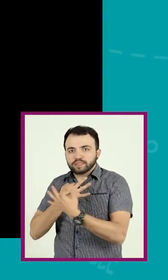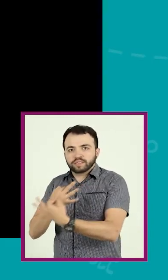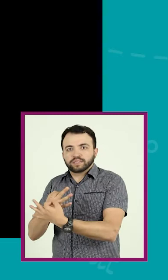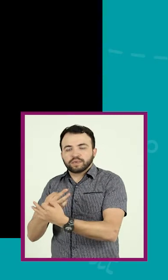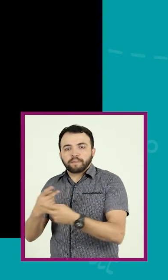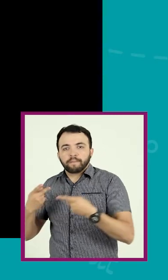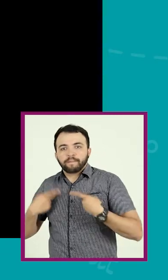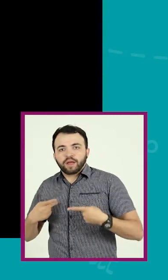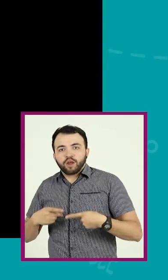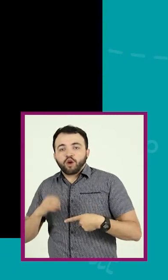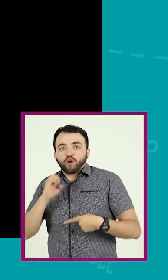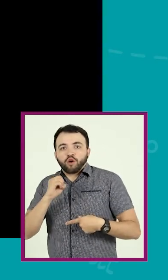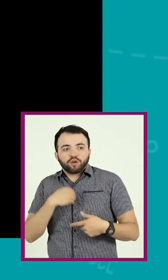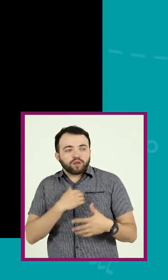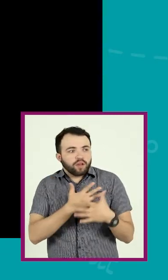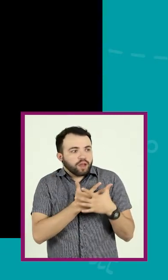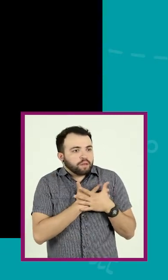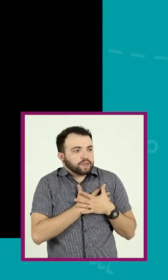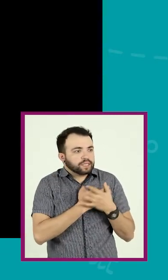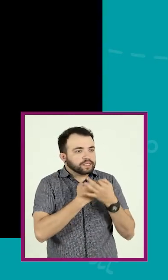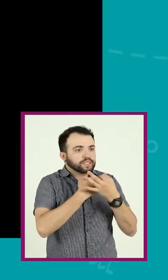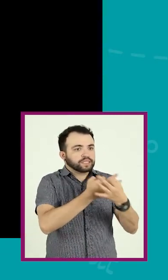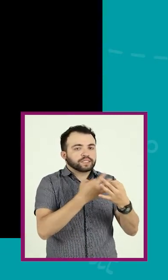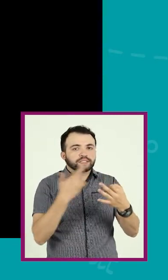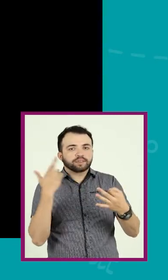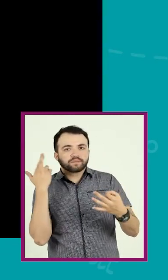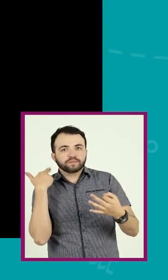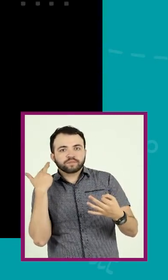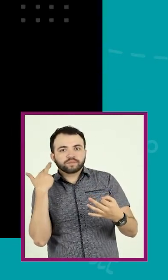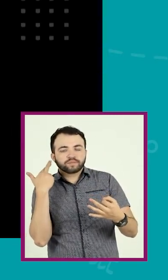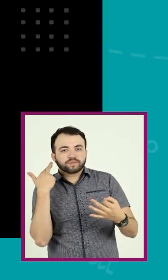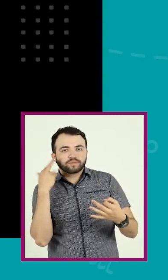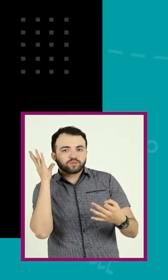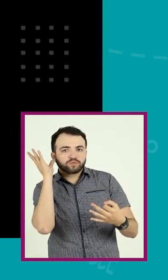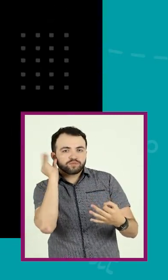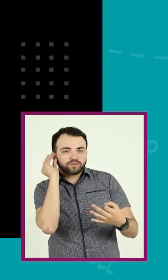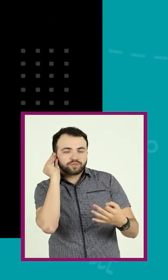la pareja y el gusto por cierto género musical.